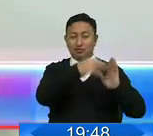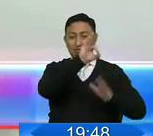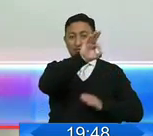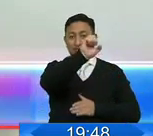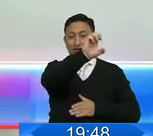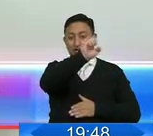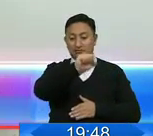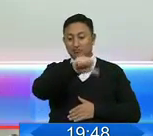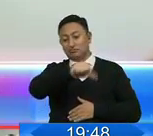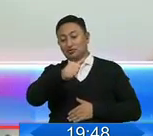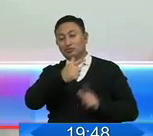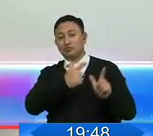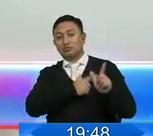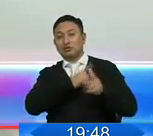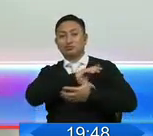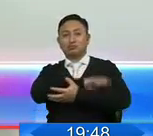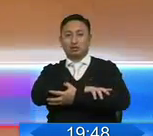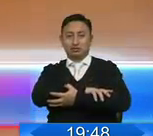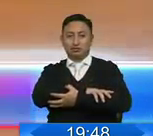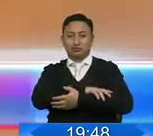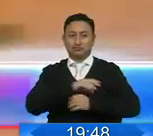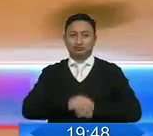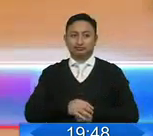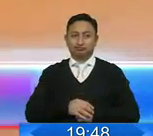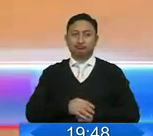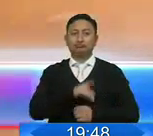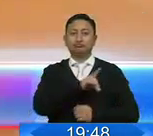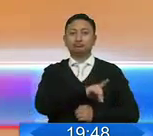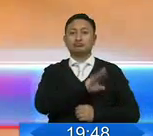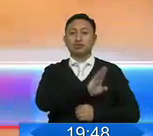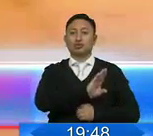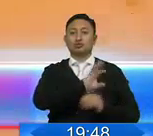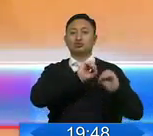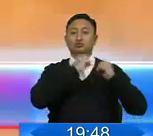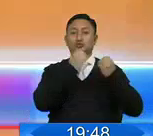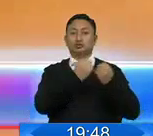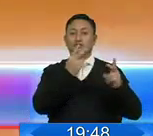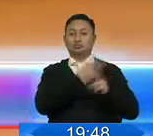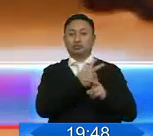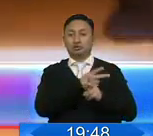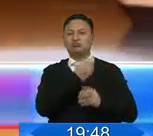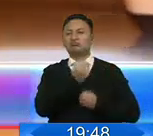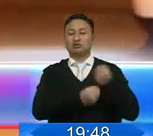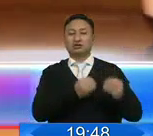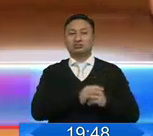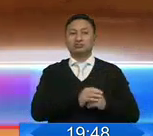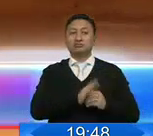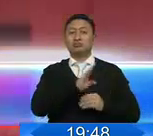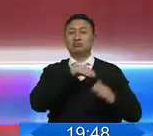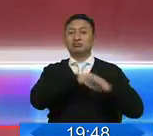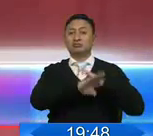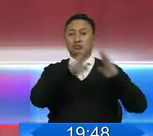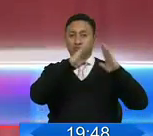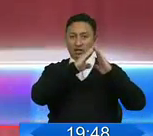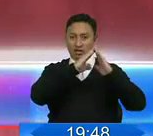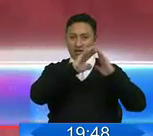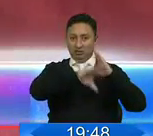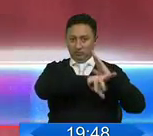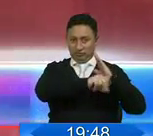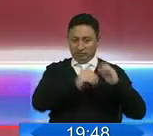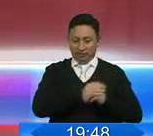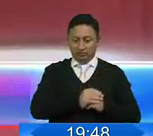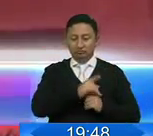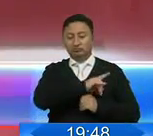y un militar en servicio pasivo. Esta organización delictiva se dedicaba a asaltar domicilios, se dedicaba